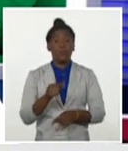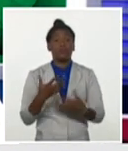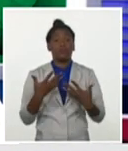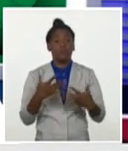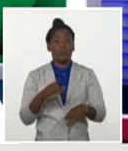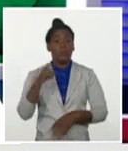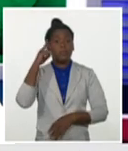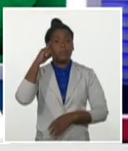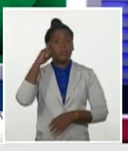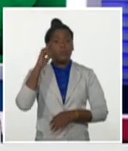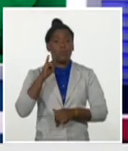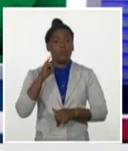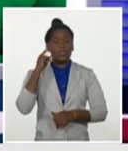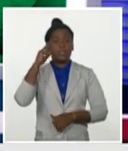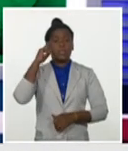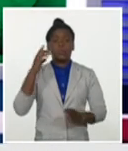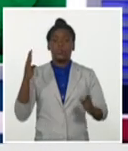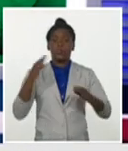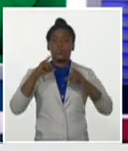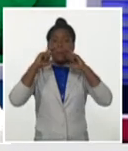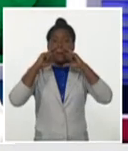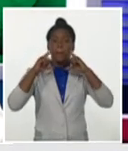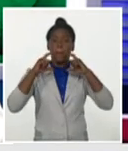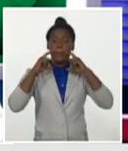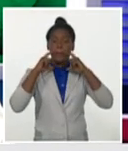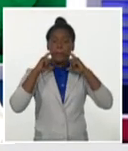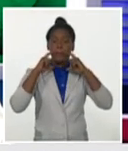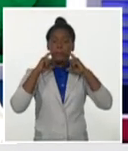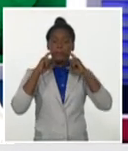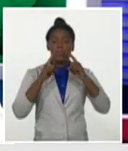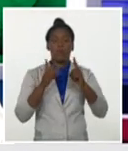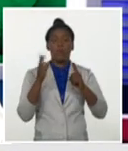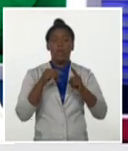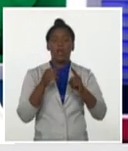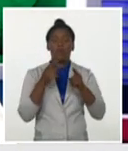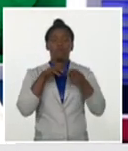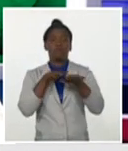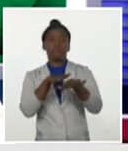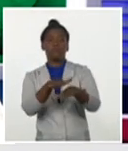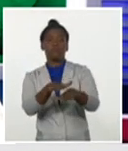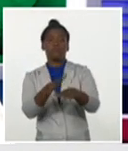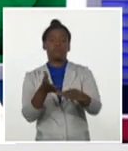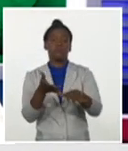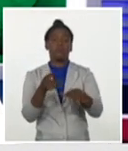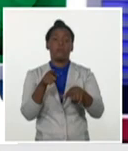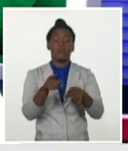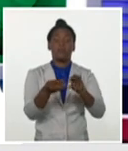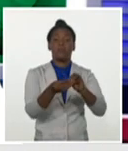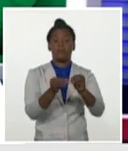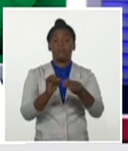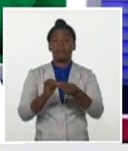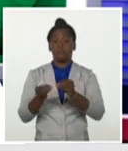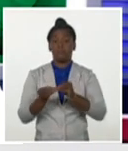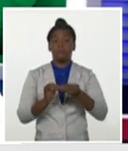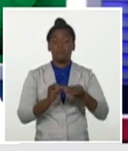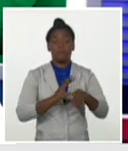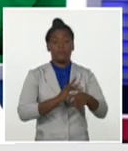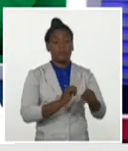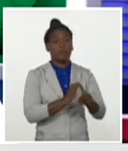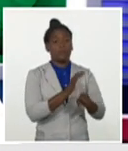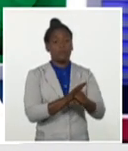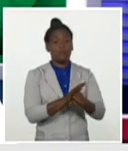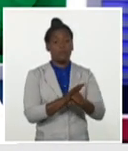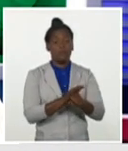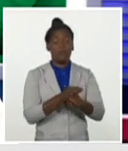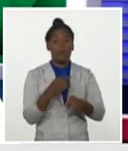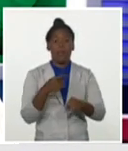que provocan un contagio muchas veces en la calle y después entonces vamos a la casa